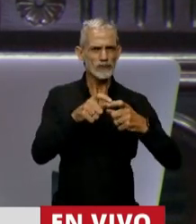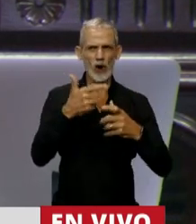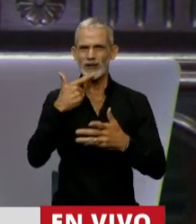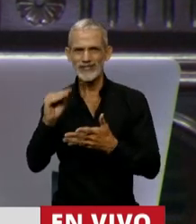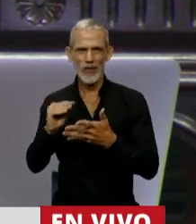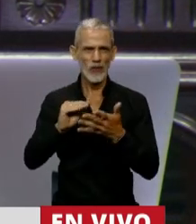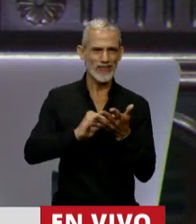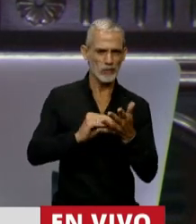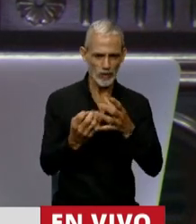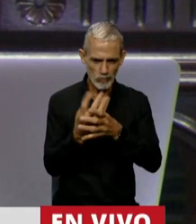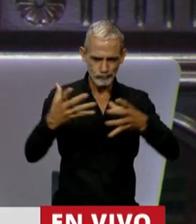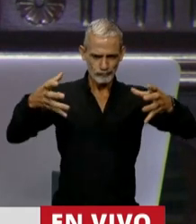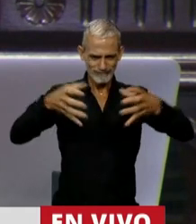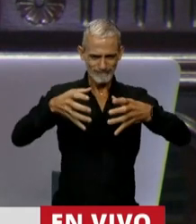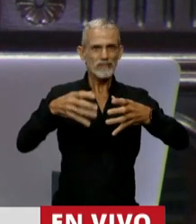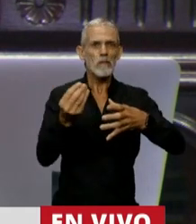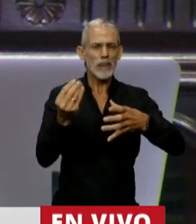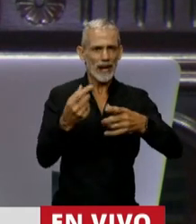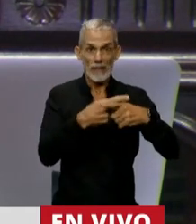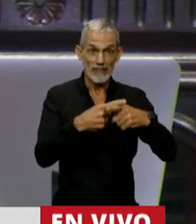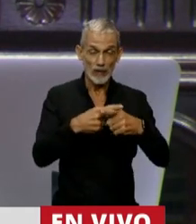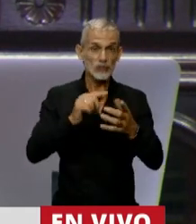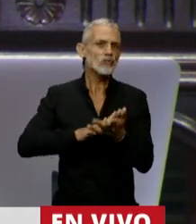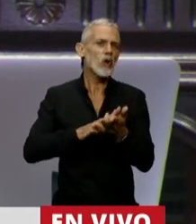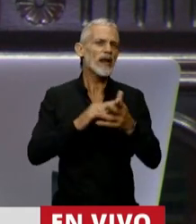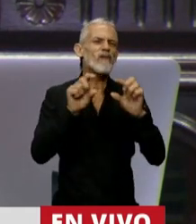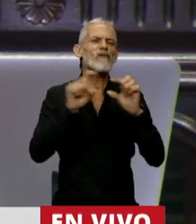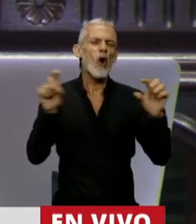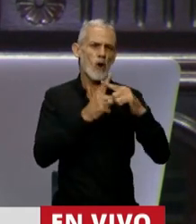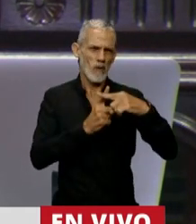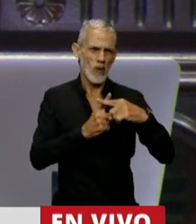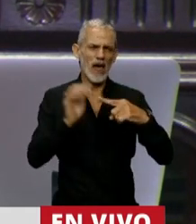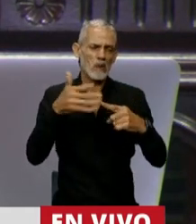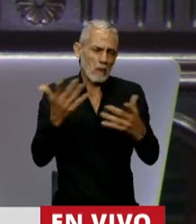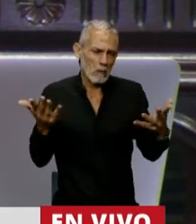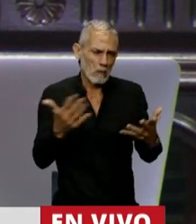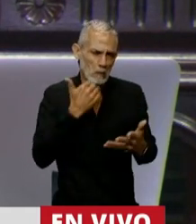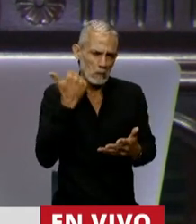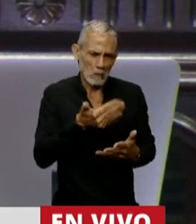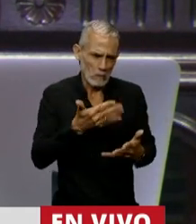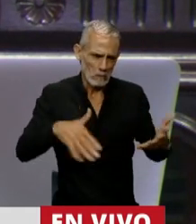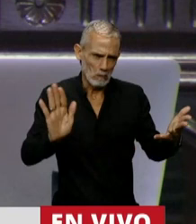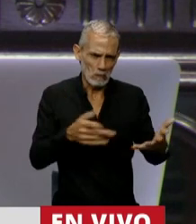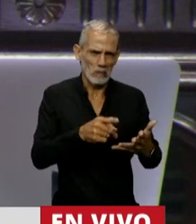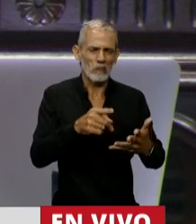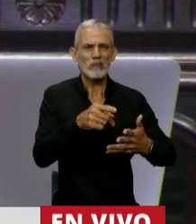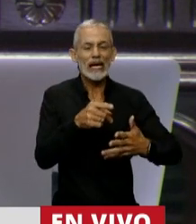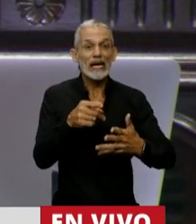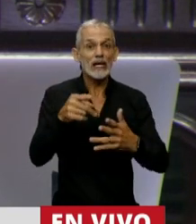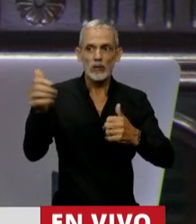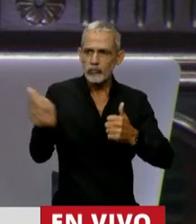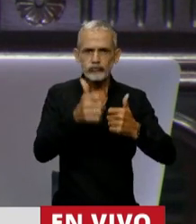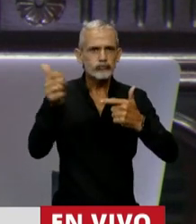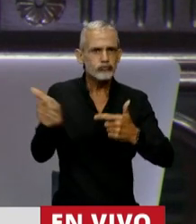bicameral que se creó a los fines de discutir un cambio en la fórmula, más allá de que después no sirvió para nada, desfilaron